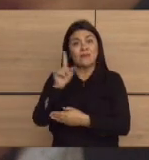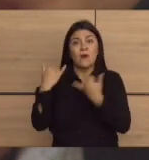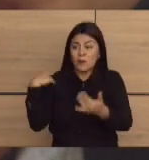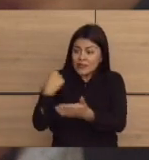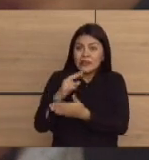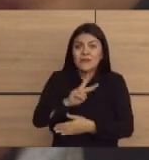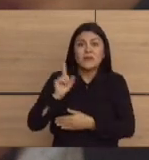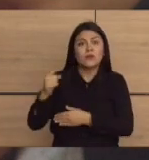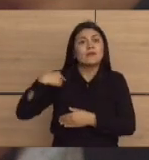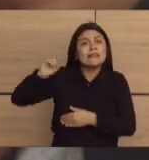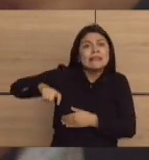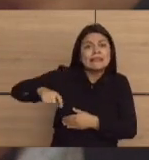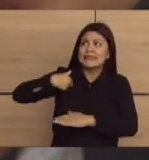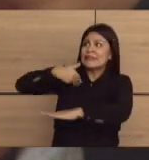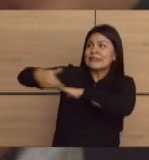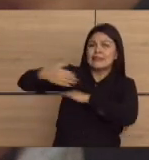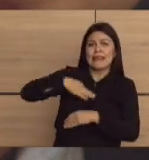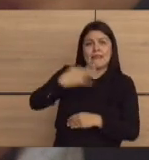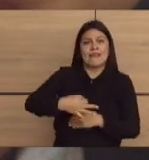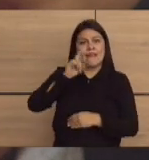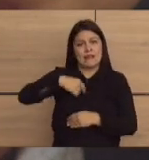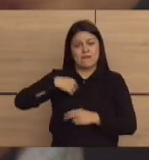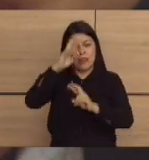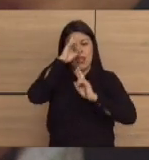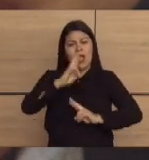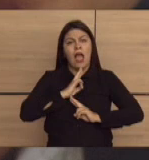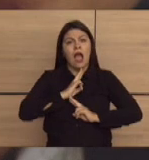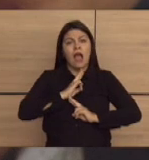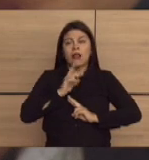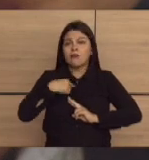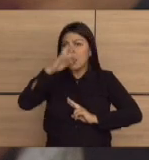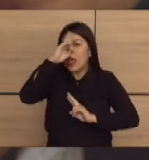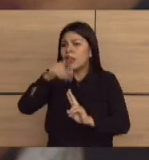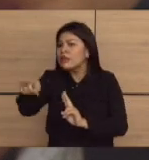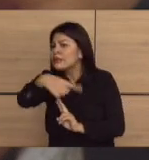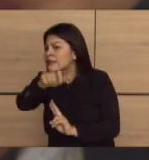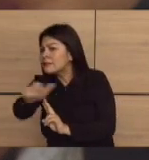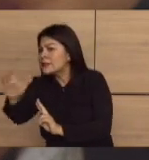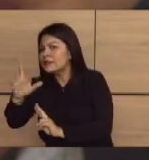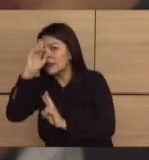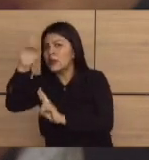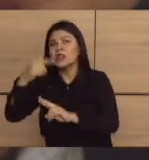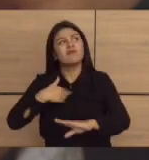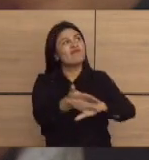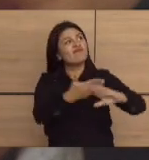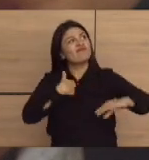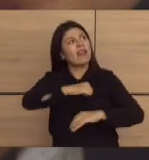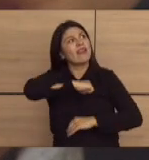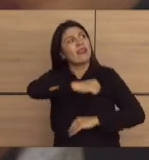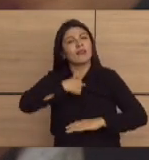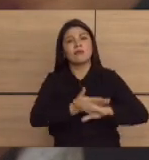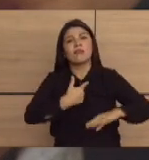porque la ética nos implica a nosotros a saber respetar al prójimo, a entender que si bien reclamamos nosotros nuestros